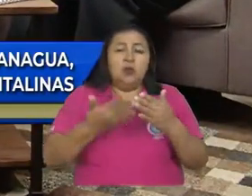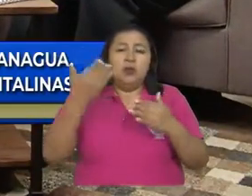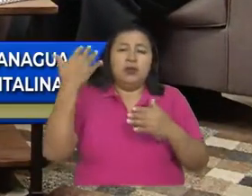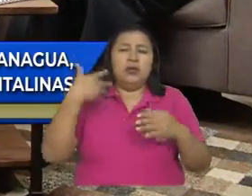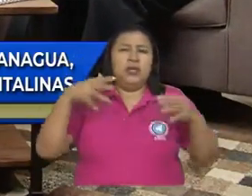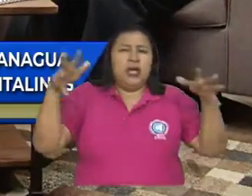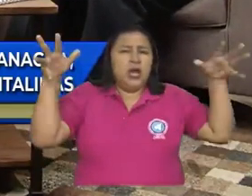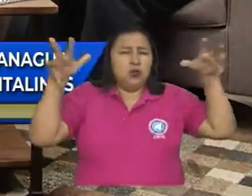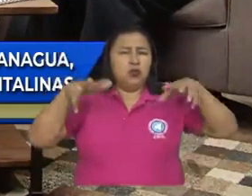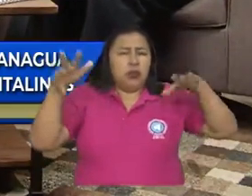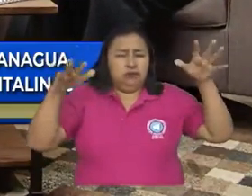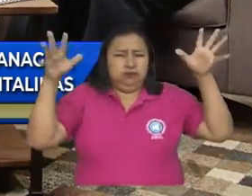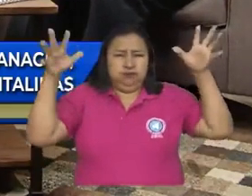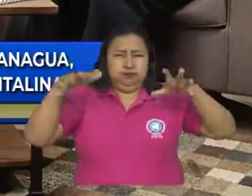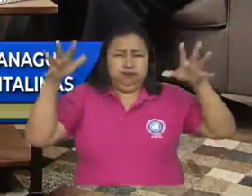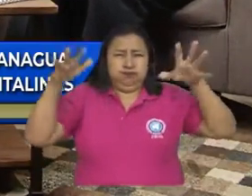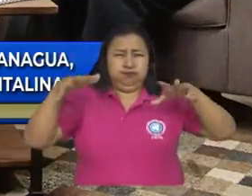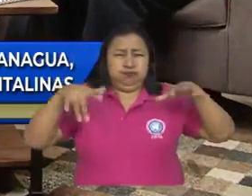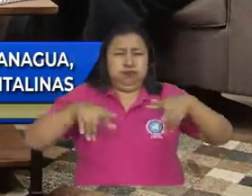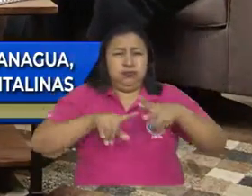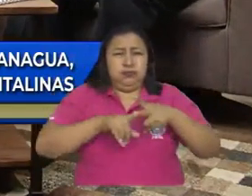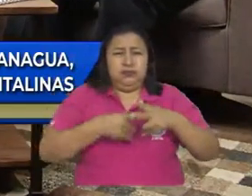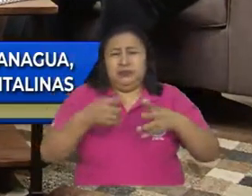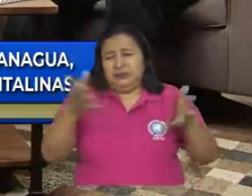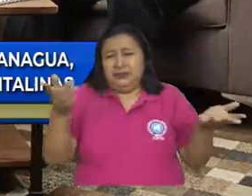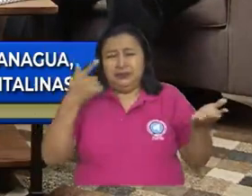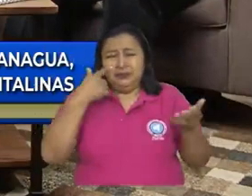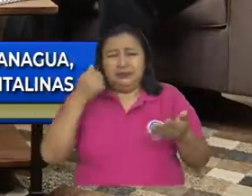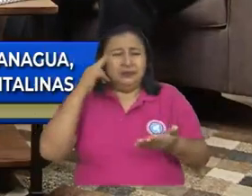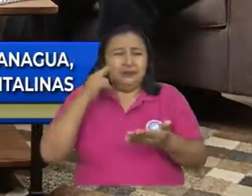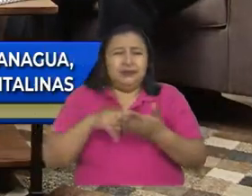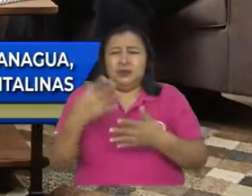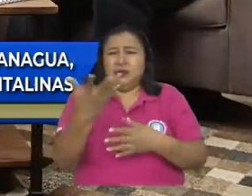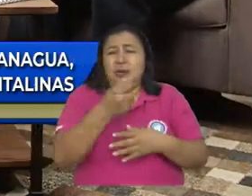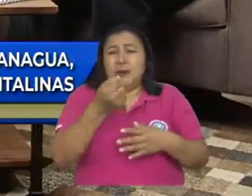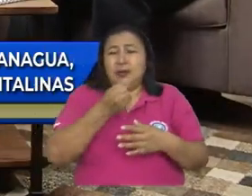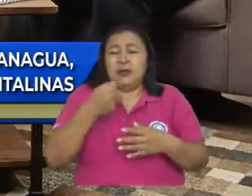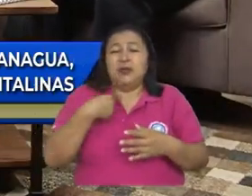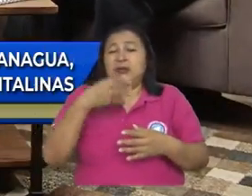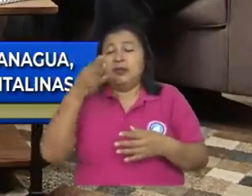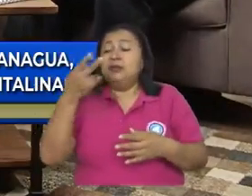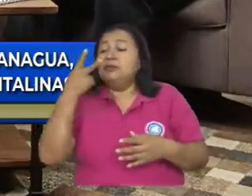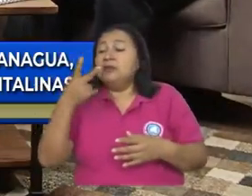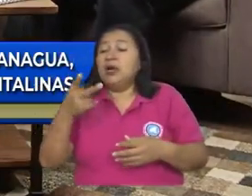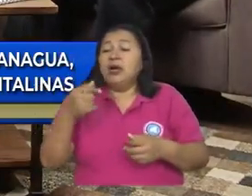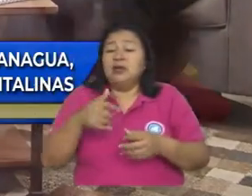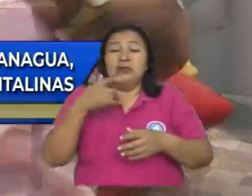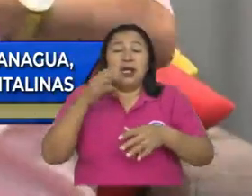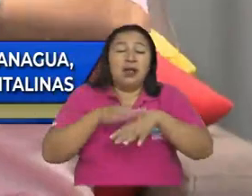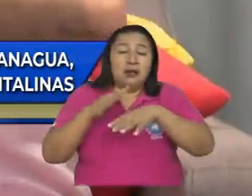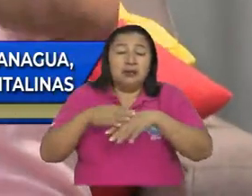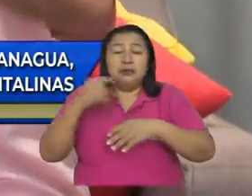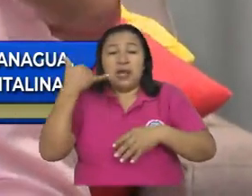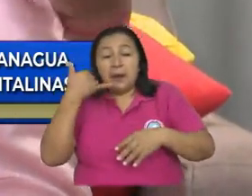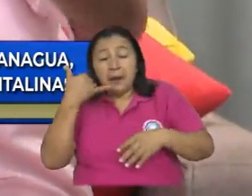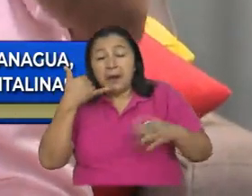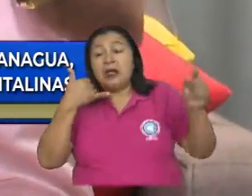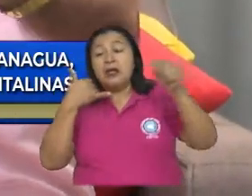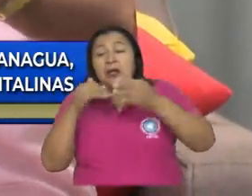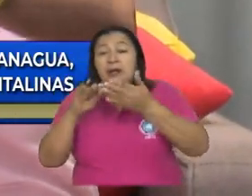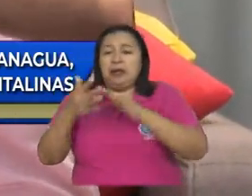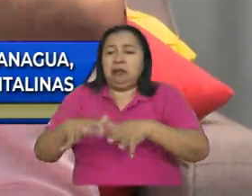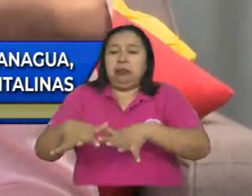esos aguaceros y empezaban, bueno, ustedes a todos, claro, los periodistas les tocaba ir a cubrir, que llamaban por teléfono, que tal barrio